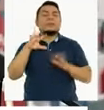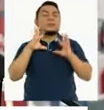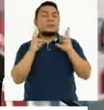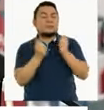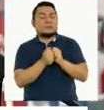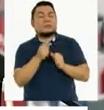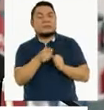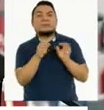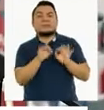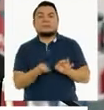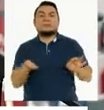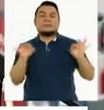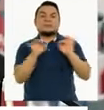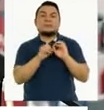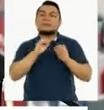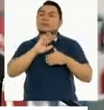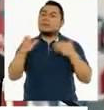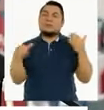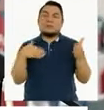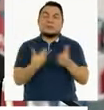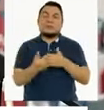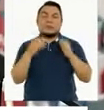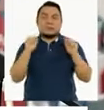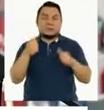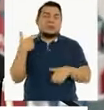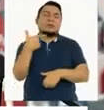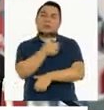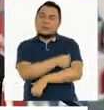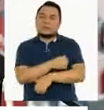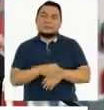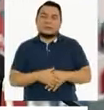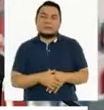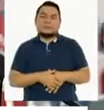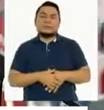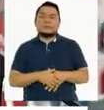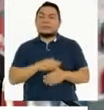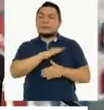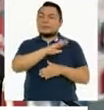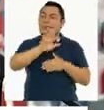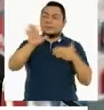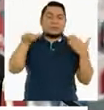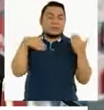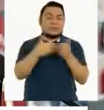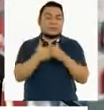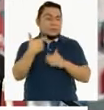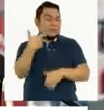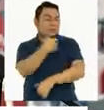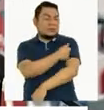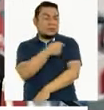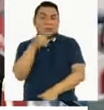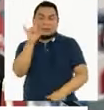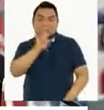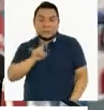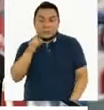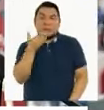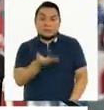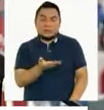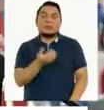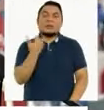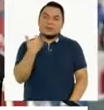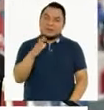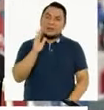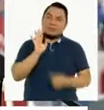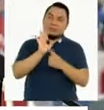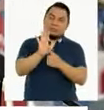sociedad, es importante que todos estemos vacunados. Y todas las vacunas que estamos usando, como